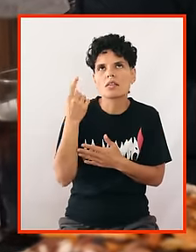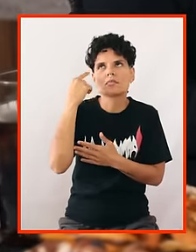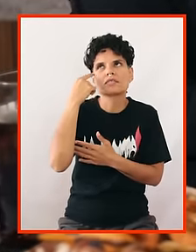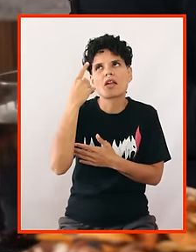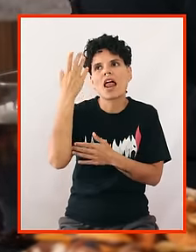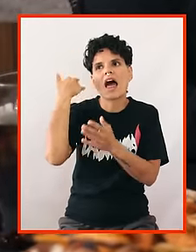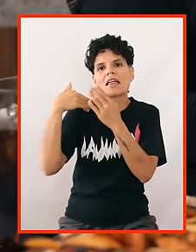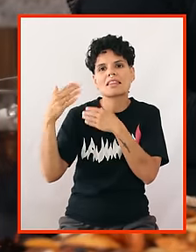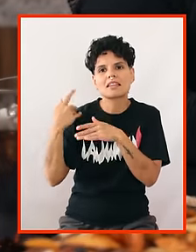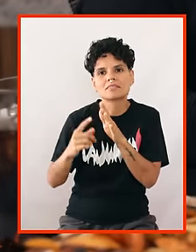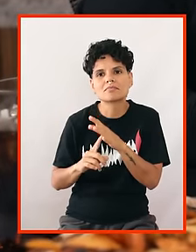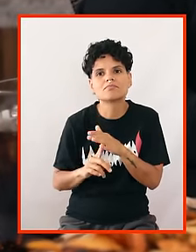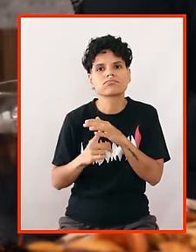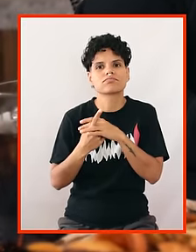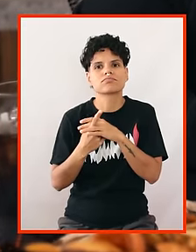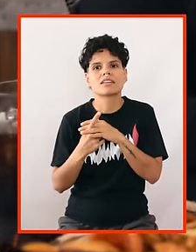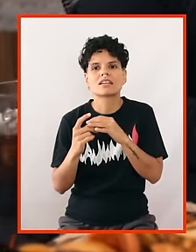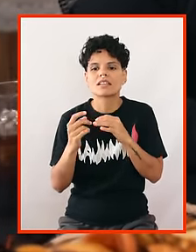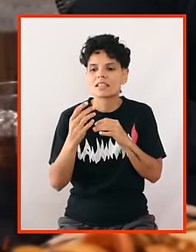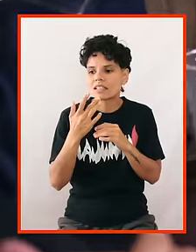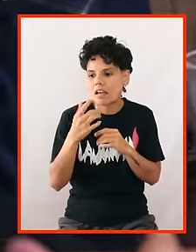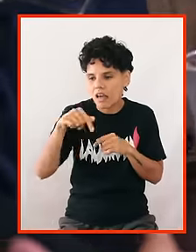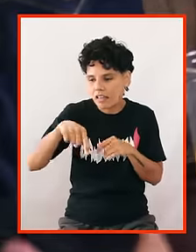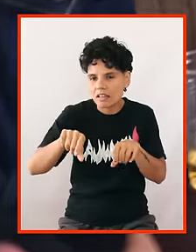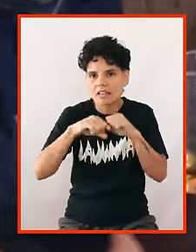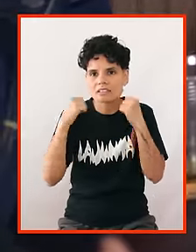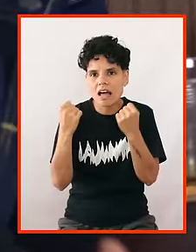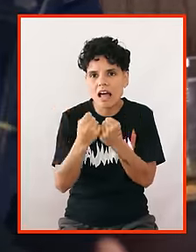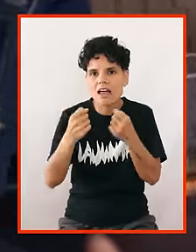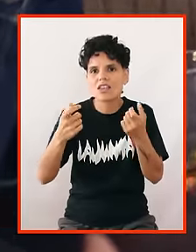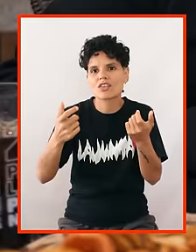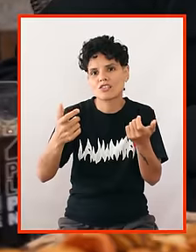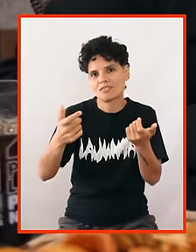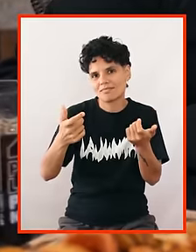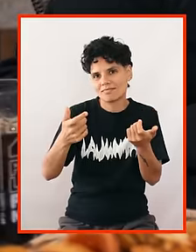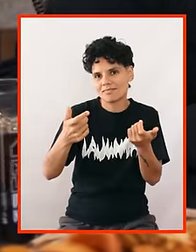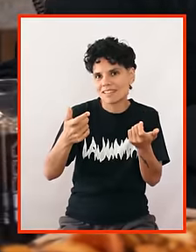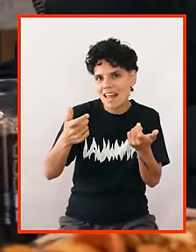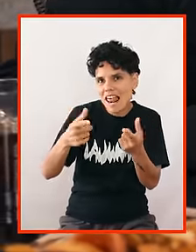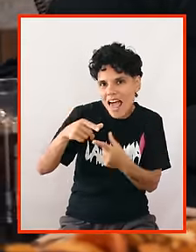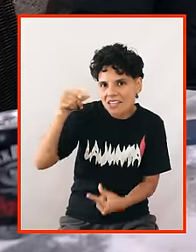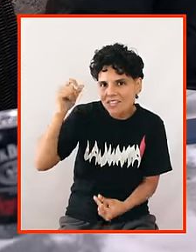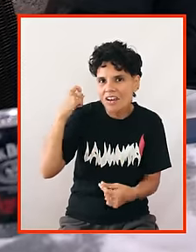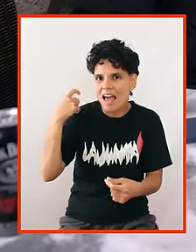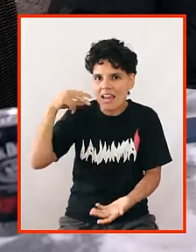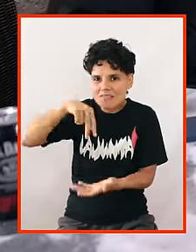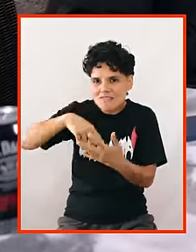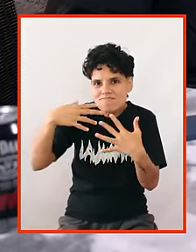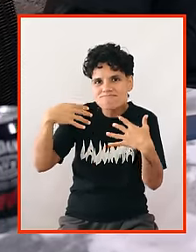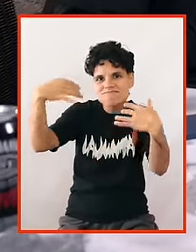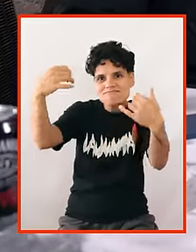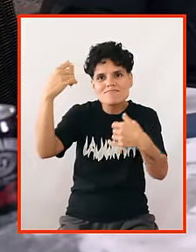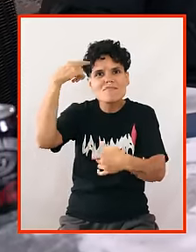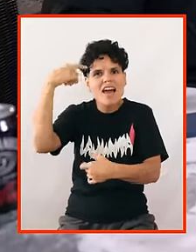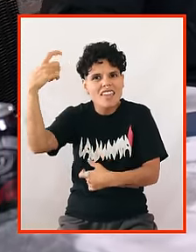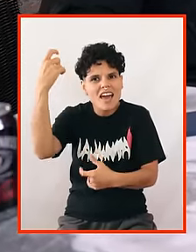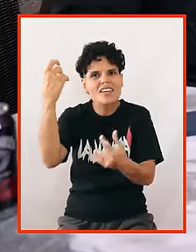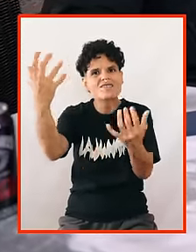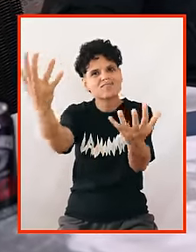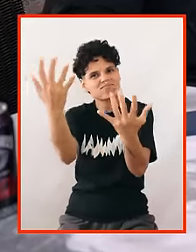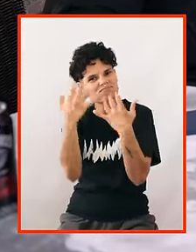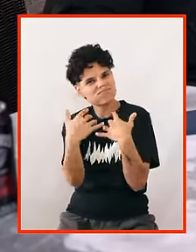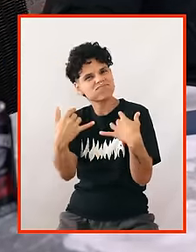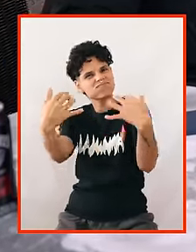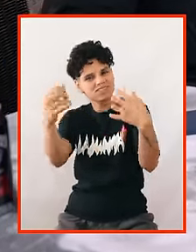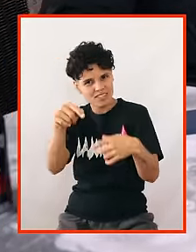dos nacionales, a vender más de 100.000 boletos, al regreso que se agotó en horas? Yo creo que para todo artista o